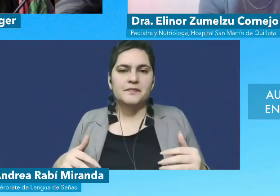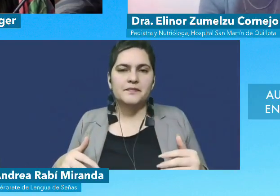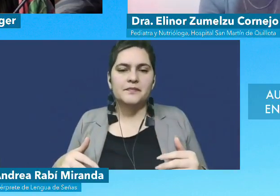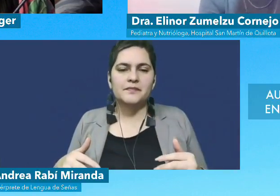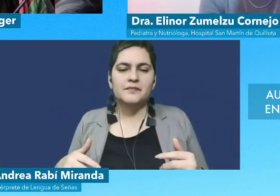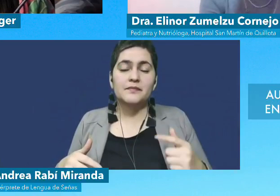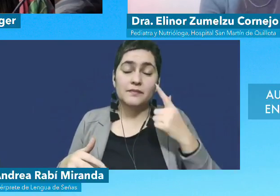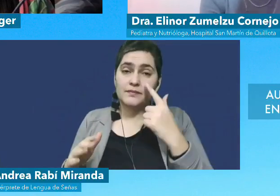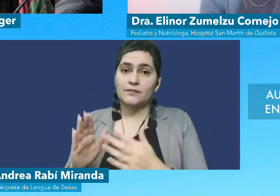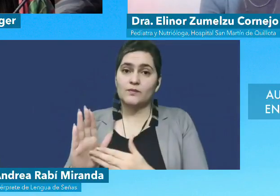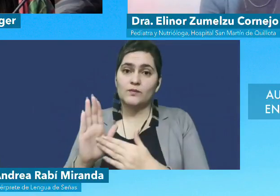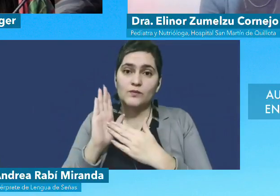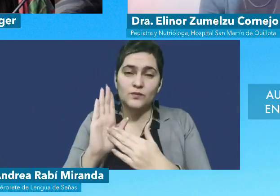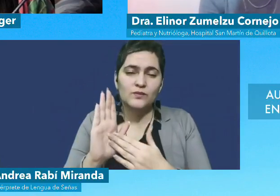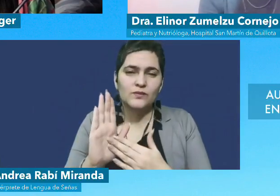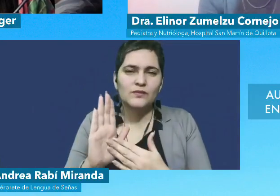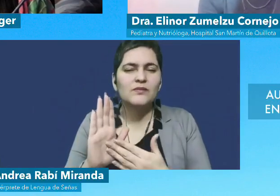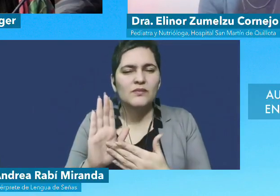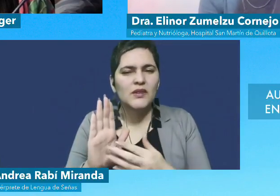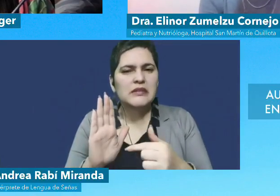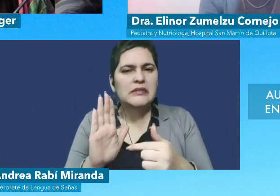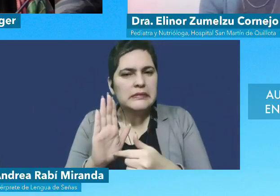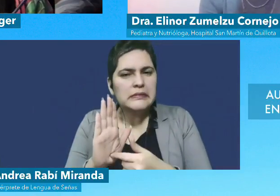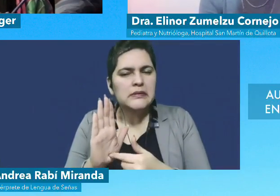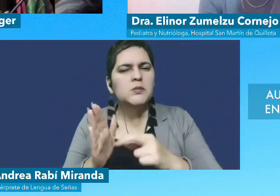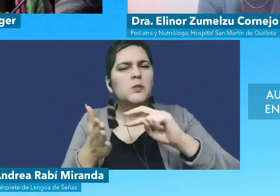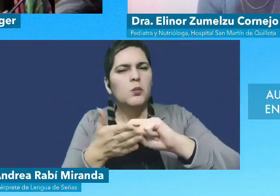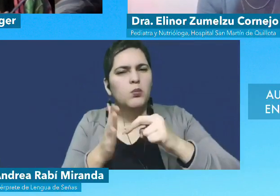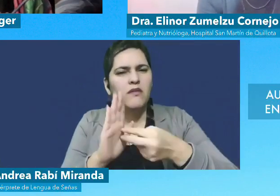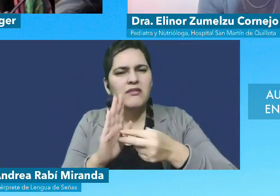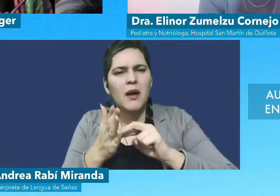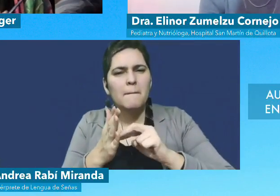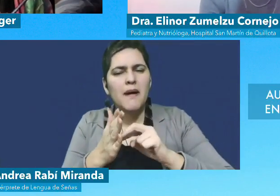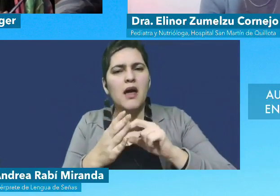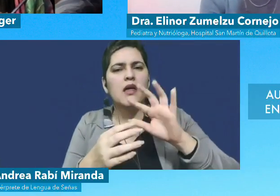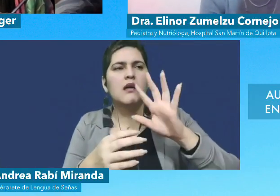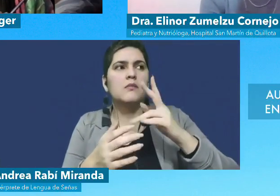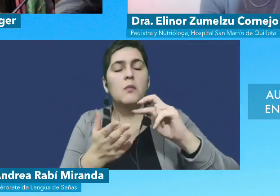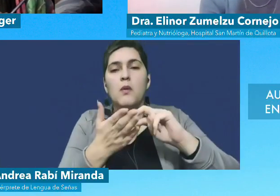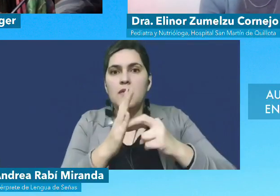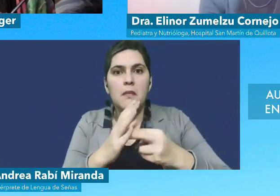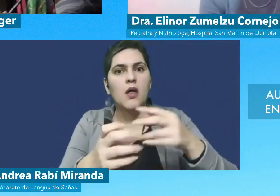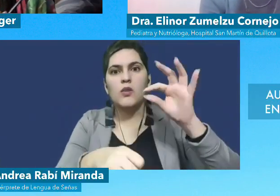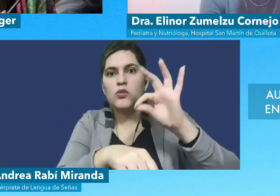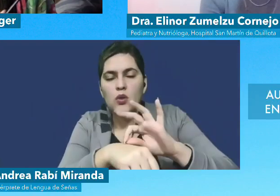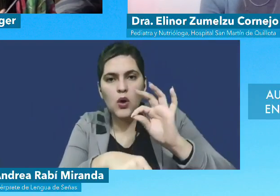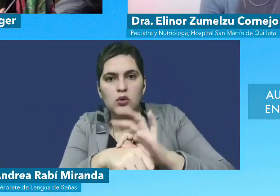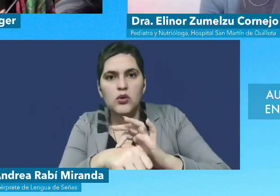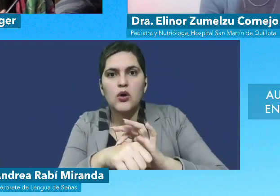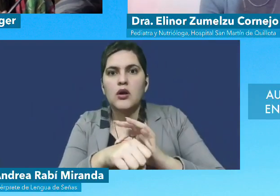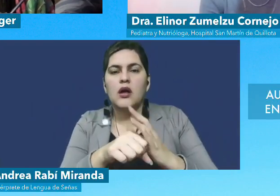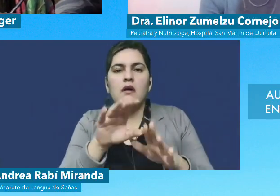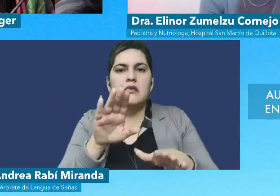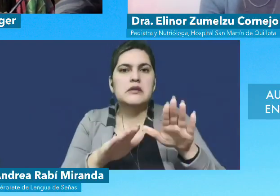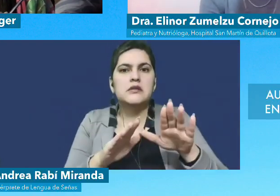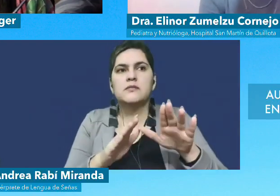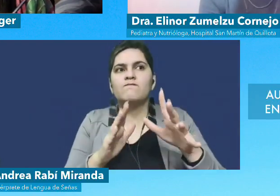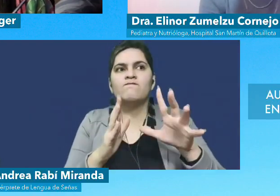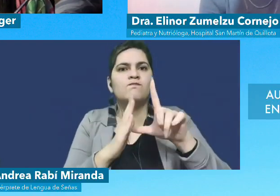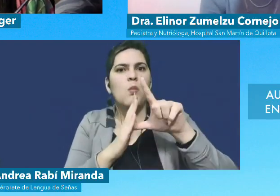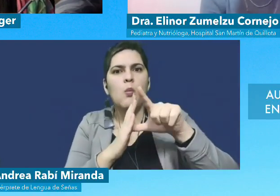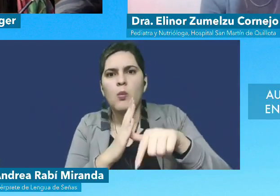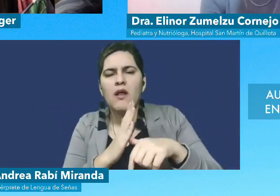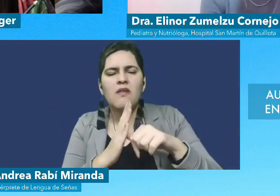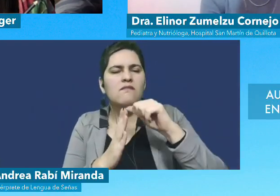evidenciar los problemas que existen, evidenciar los problemas también médicos que tenemos de habernos demorado tanto en interpretar